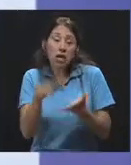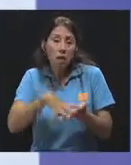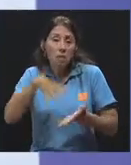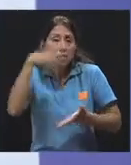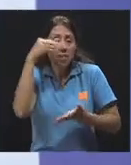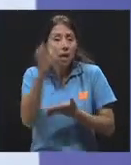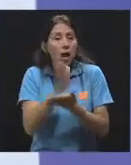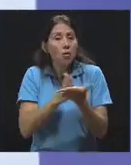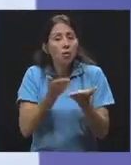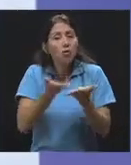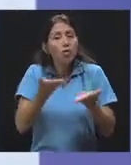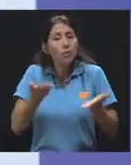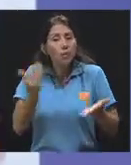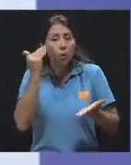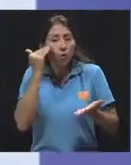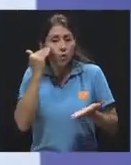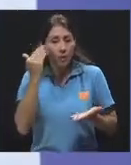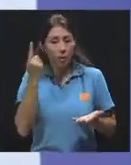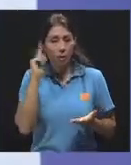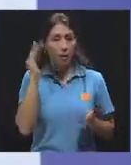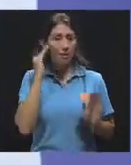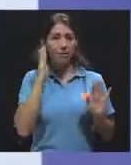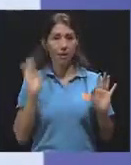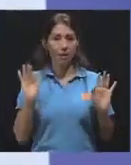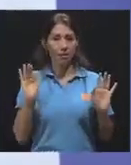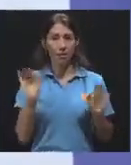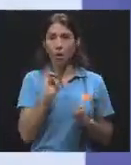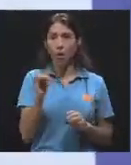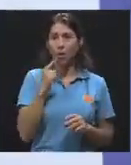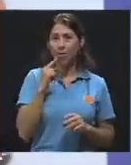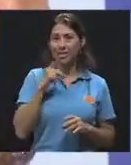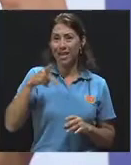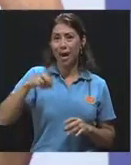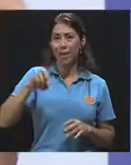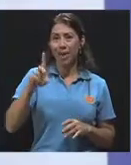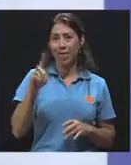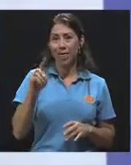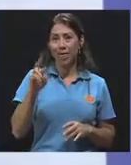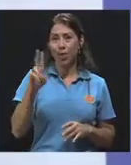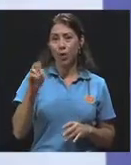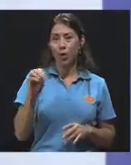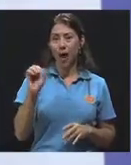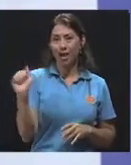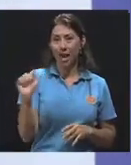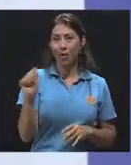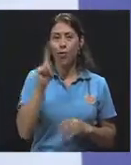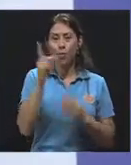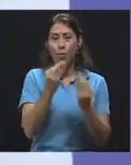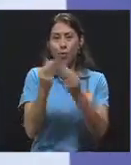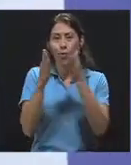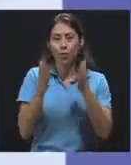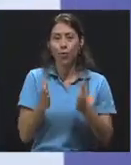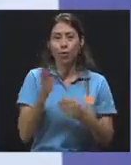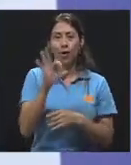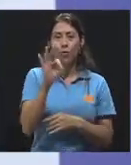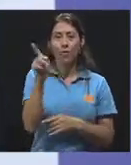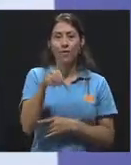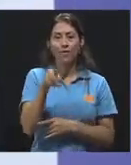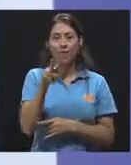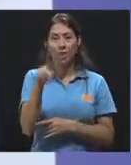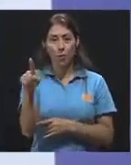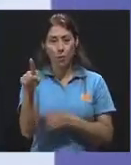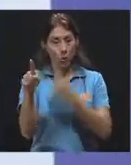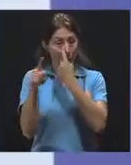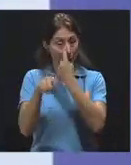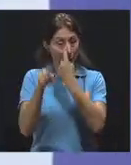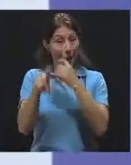sí, claro, o ciertos, claro, conocimientos para saber, como mencionaba Pedro Erquiaga, un productor, uh-huh, de 921 que trabaja, sí, digamos que trabaja en